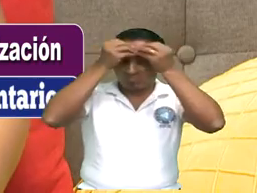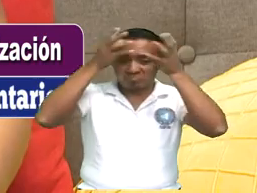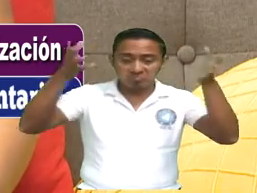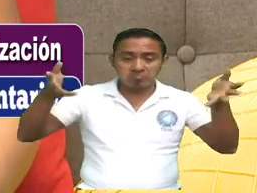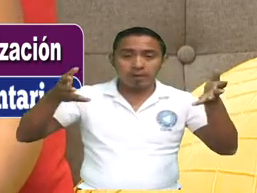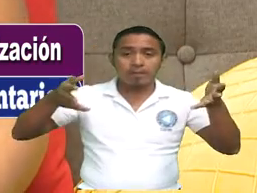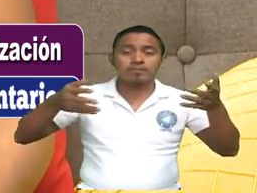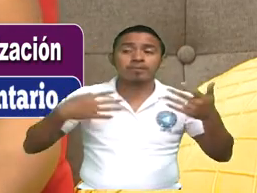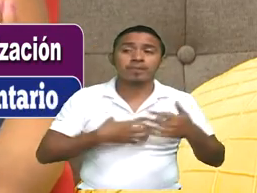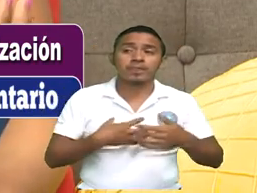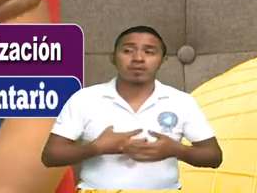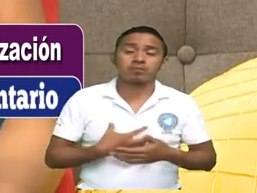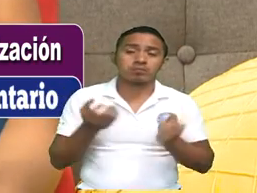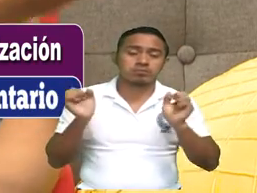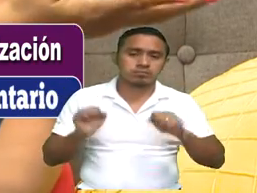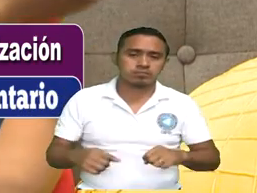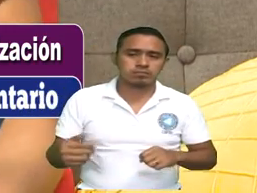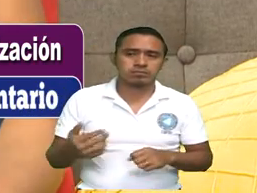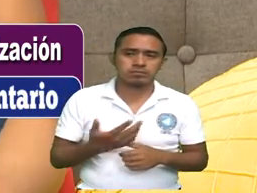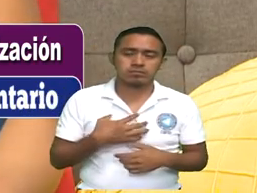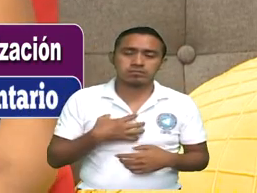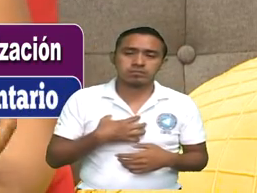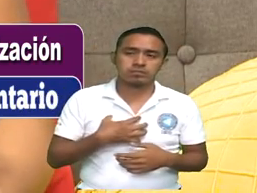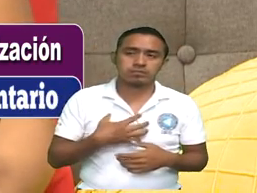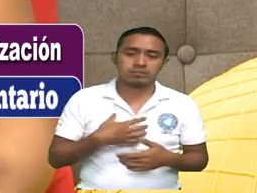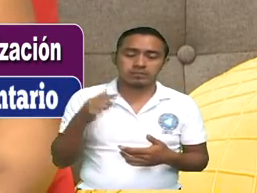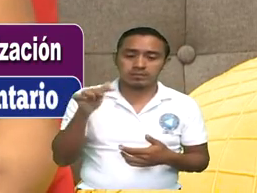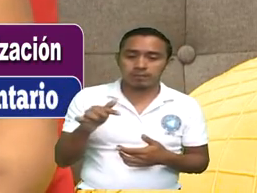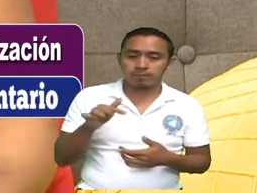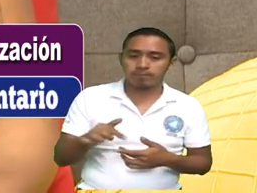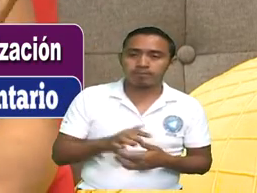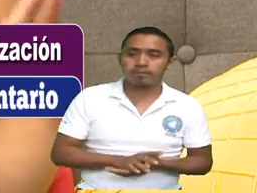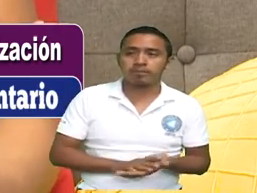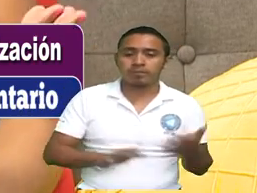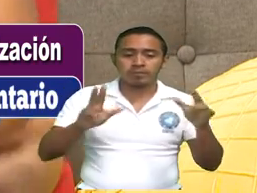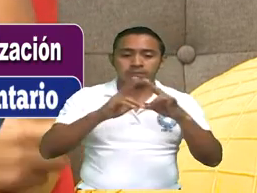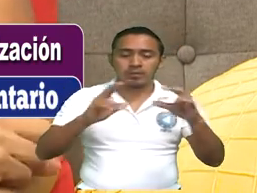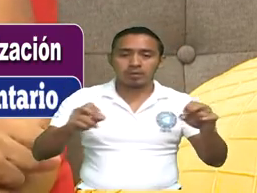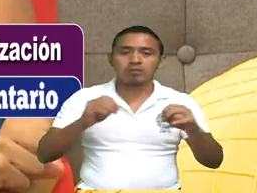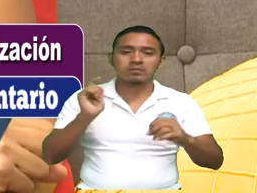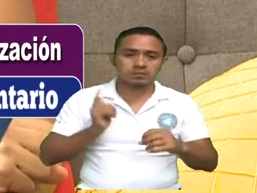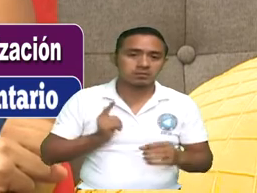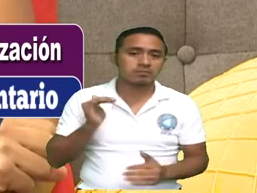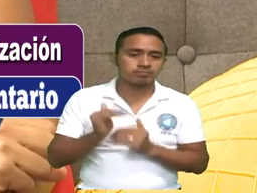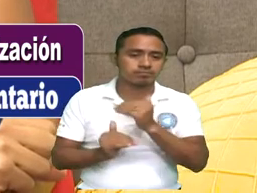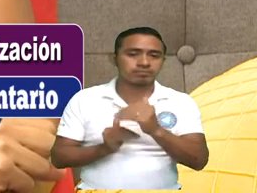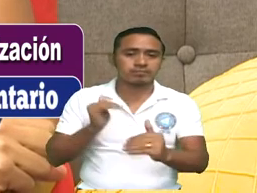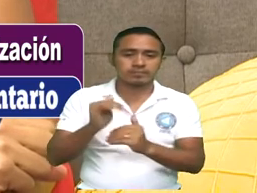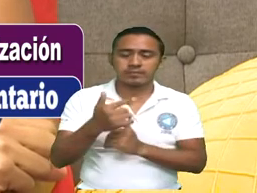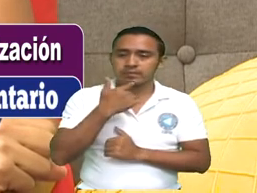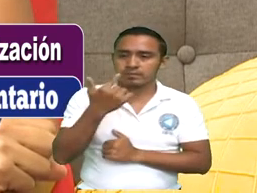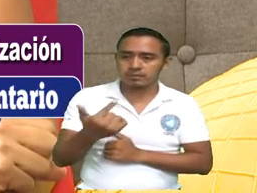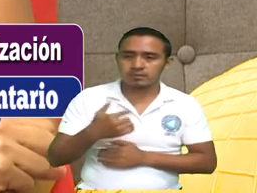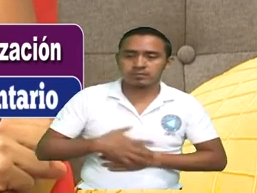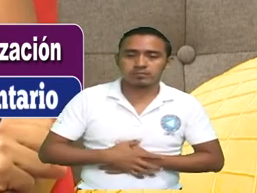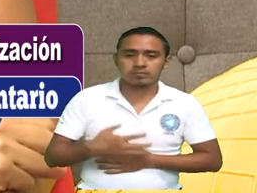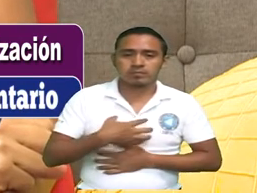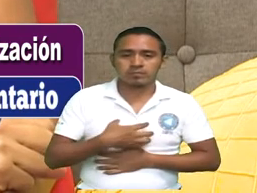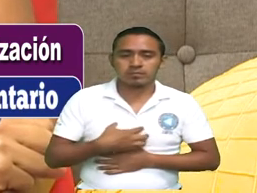conocimientos que pueda adquirirlo, y precisamente ahí es donde Nicaragua ya tiene estos avances que usted plantea,